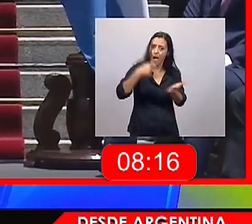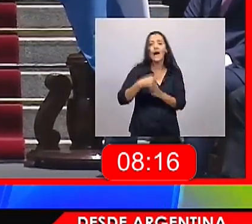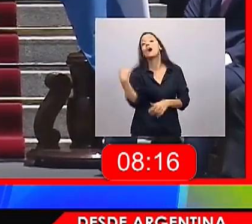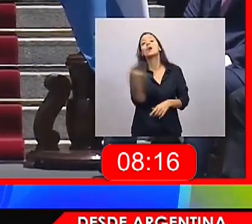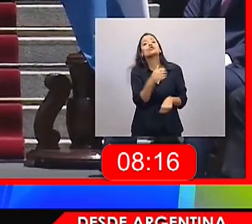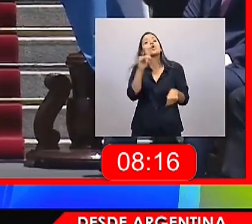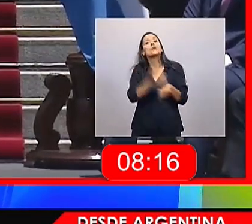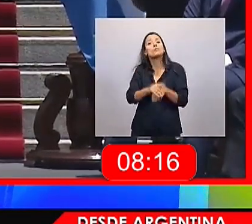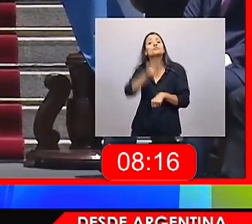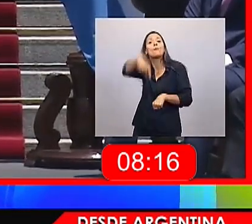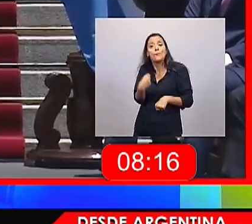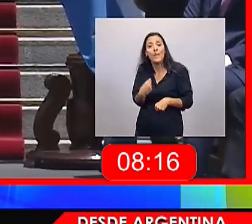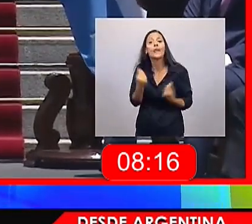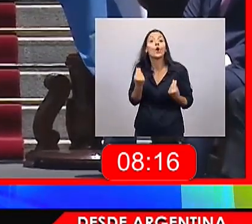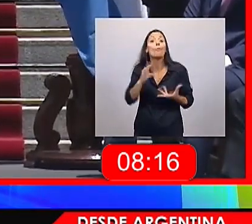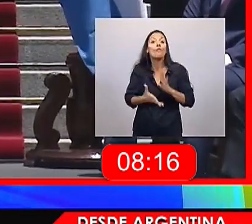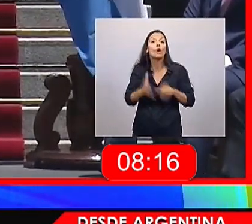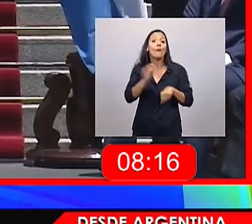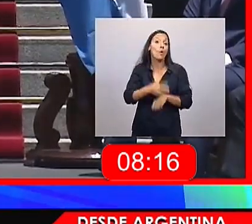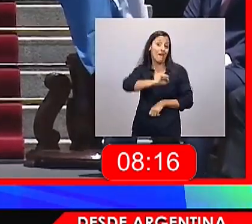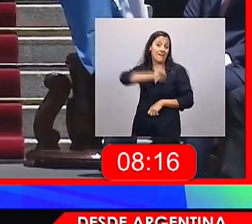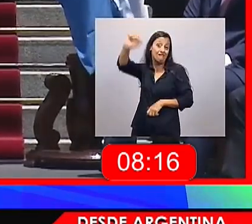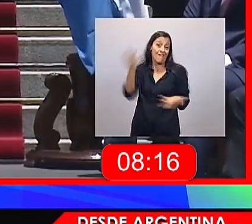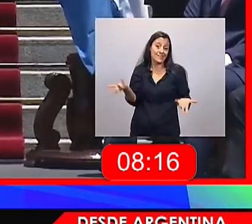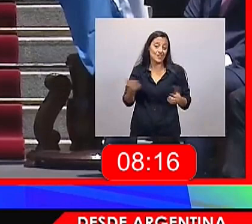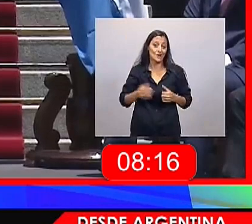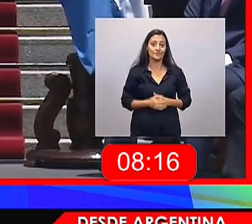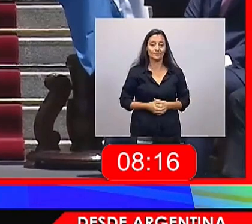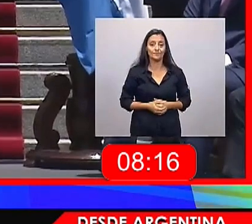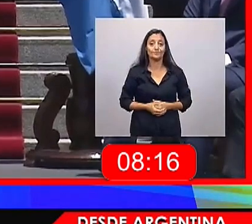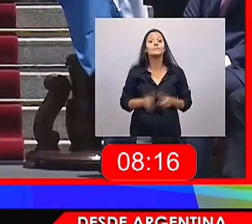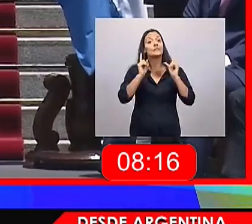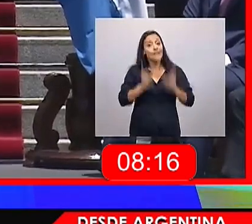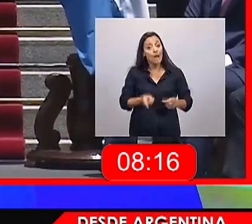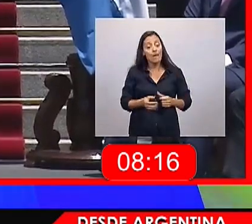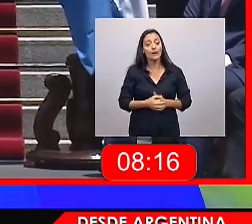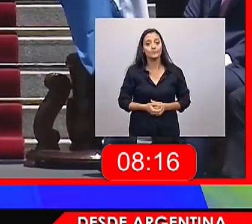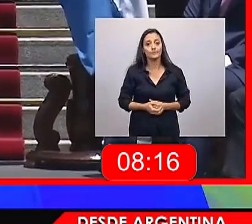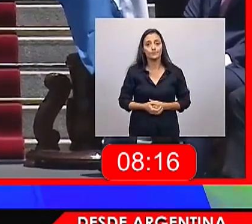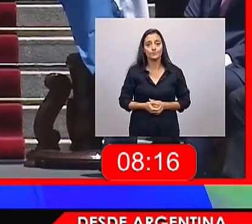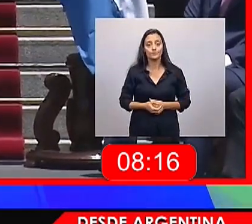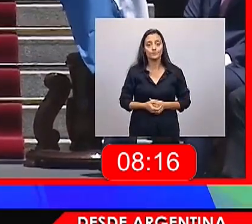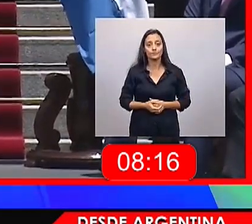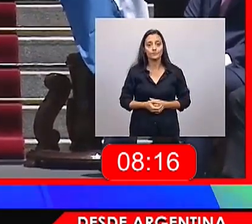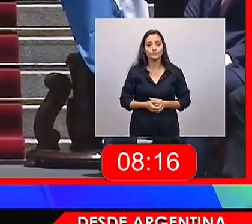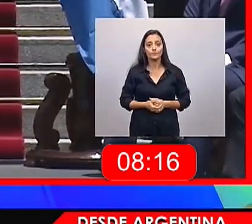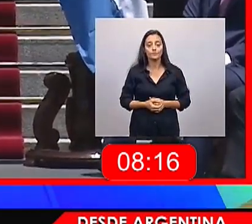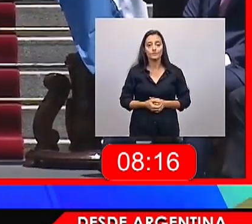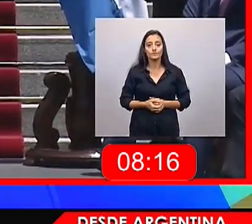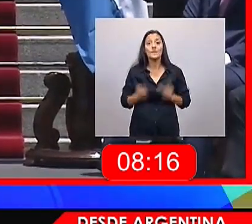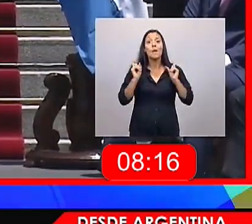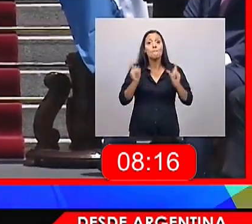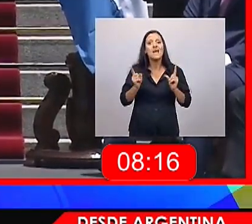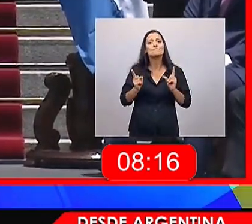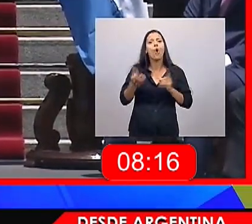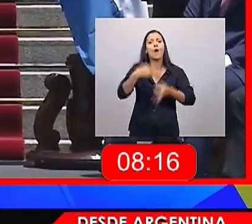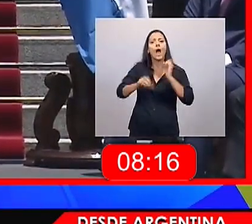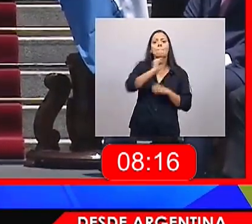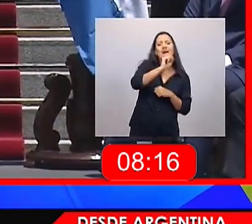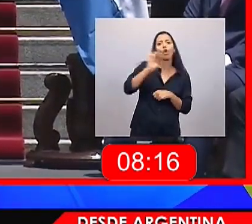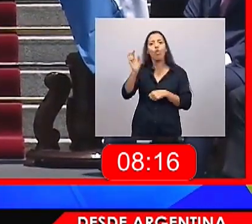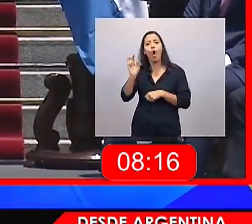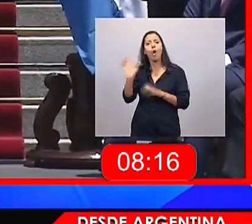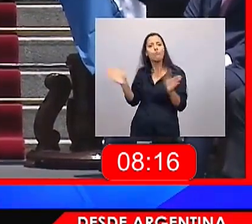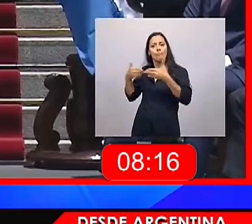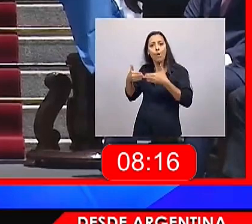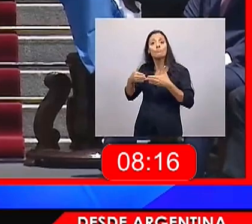Esto significa que inclusive buena parte de los que votaron a Sergio Massa, que era el candidato del oficialismo y que perdió en la segunda